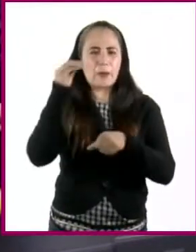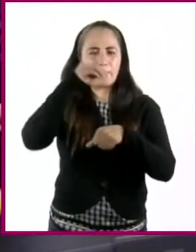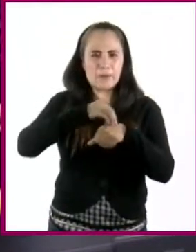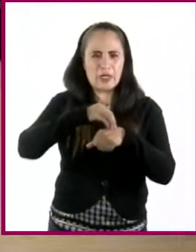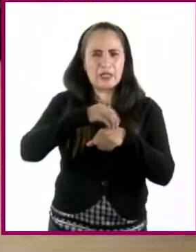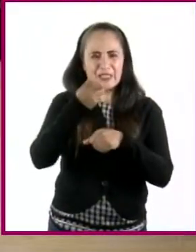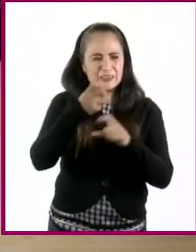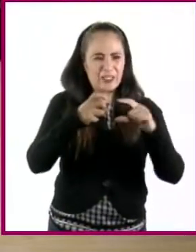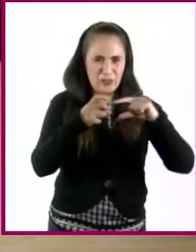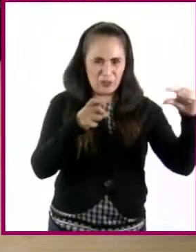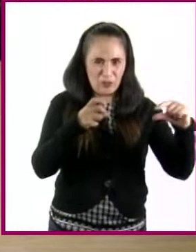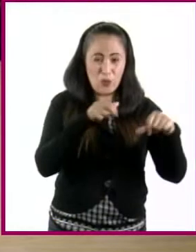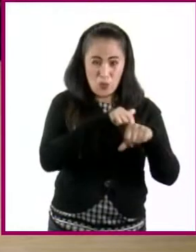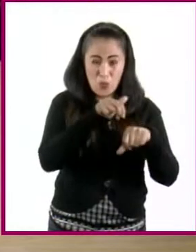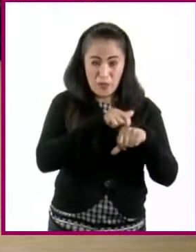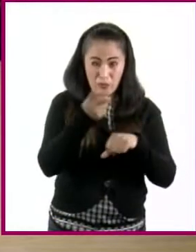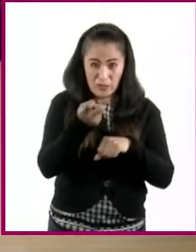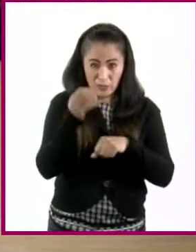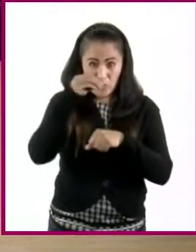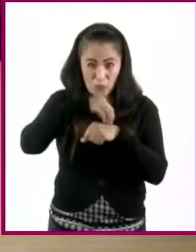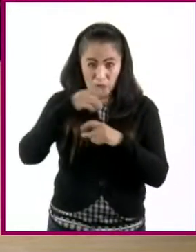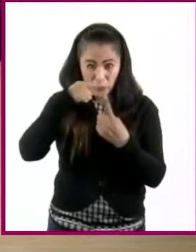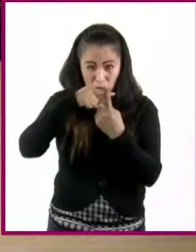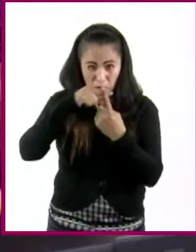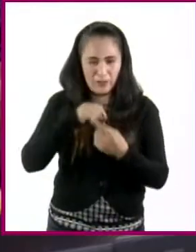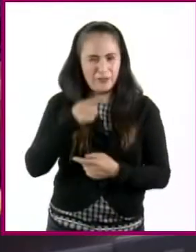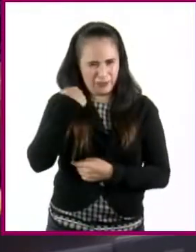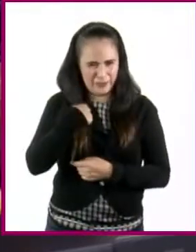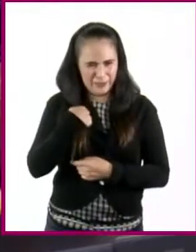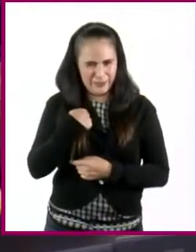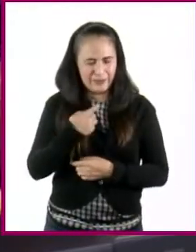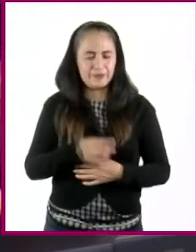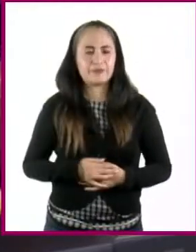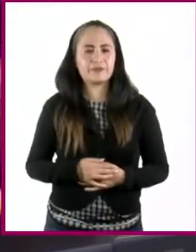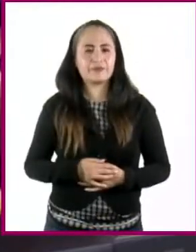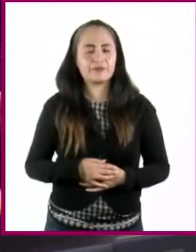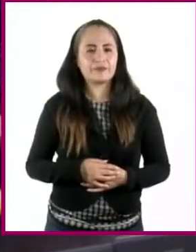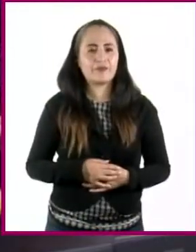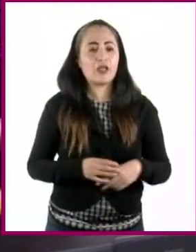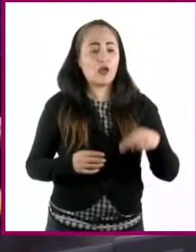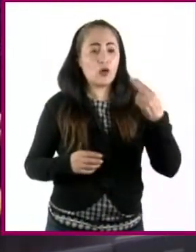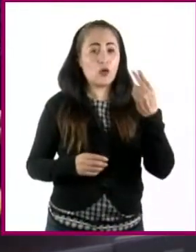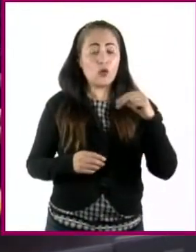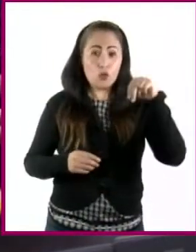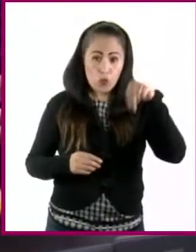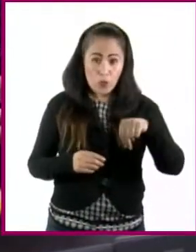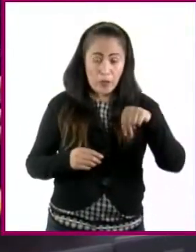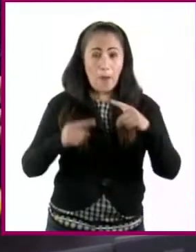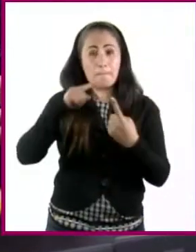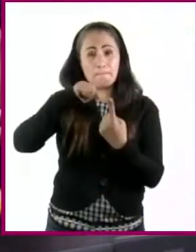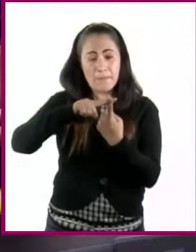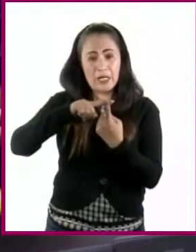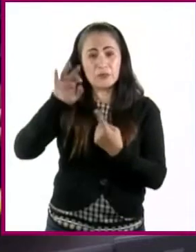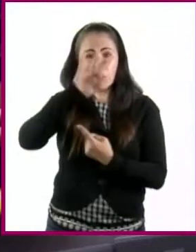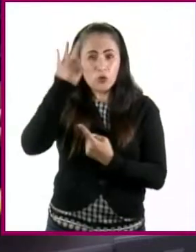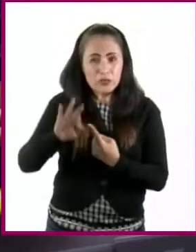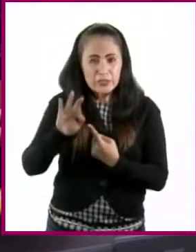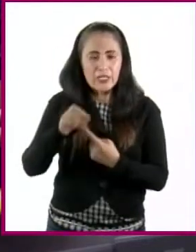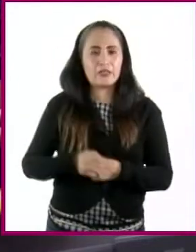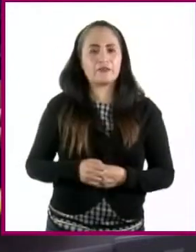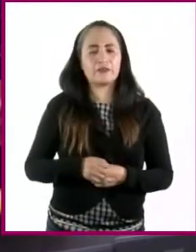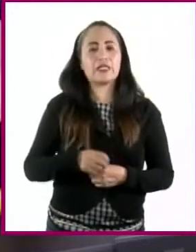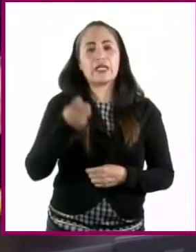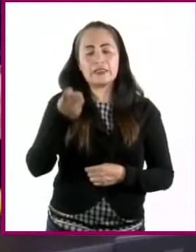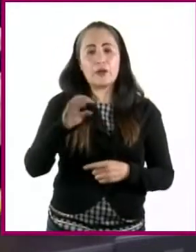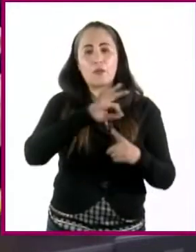número. Mira, mi truco es este. El total es el número más el porcentaje. Luego, el porcentaje es